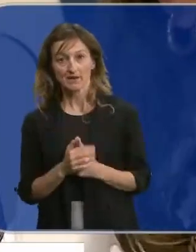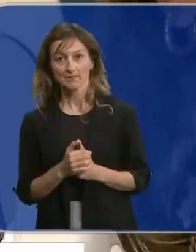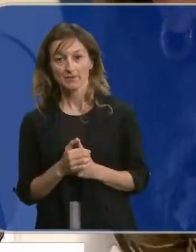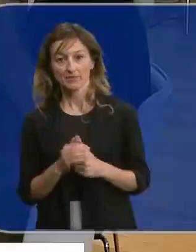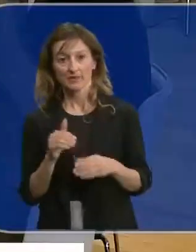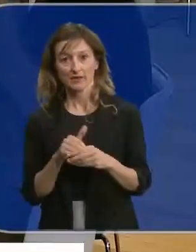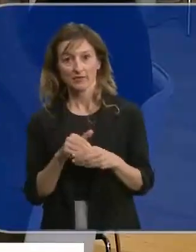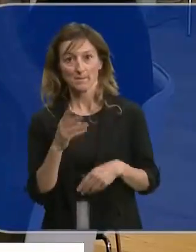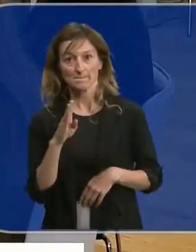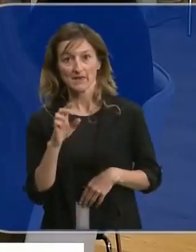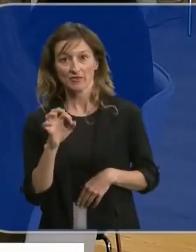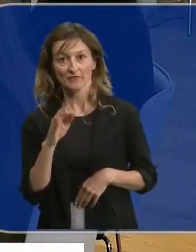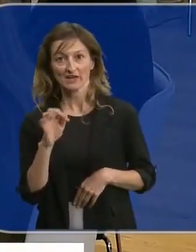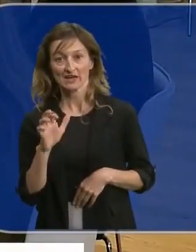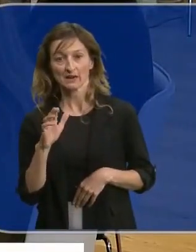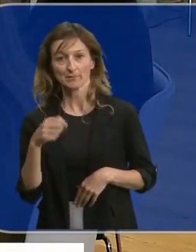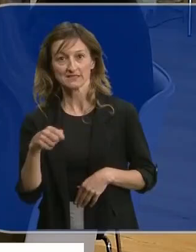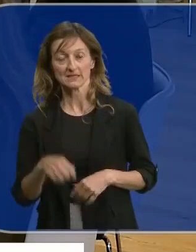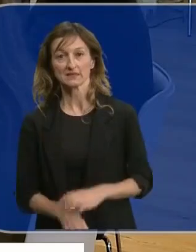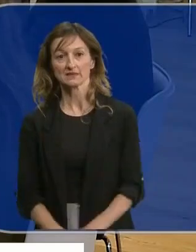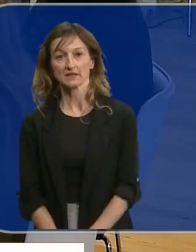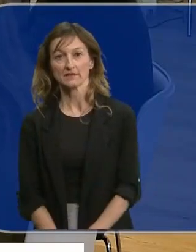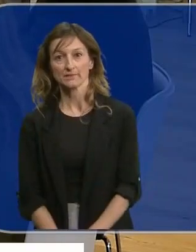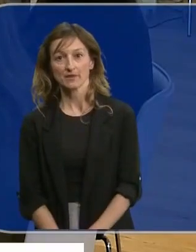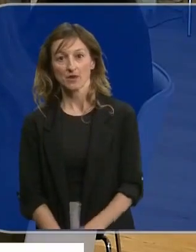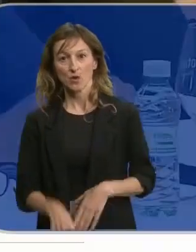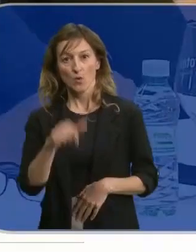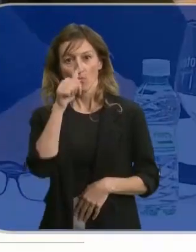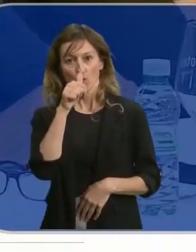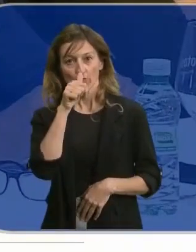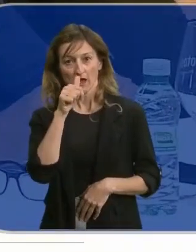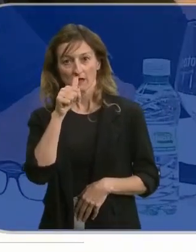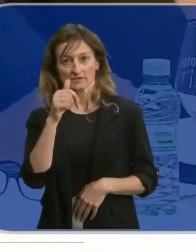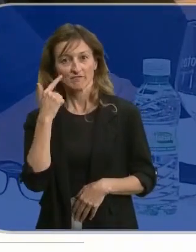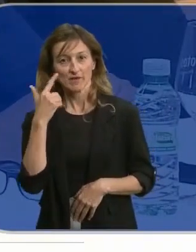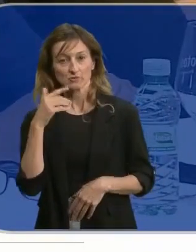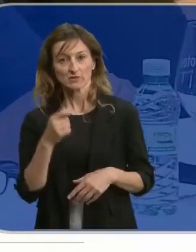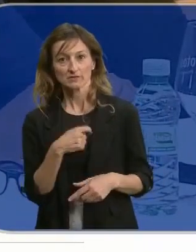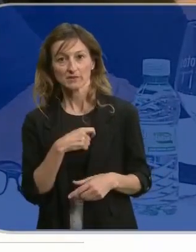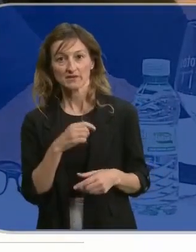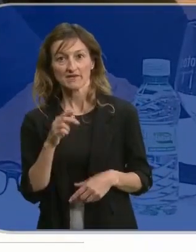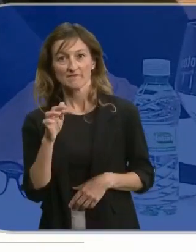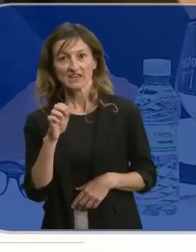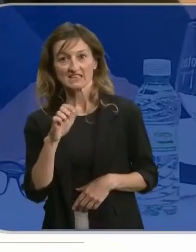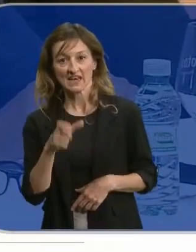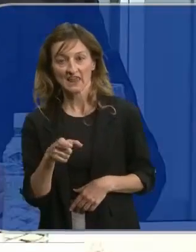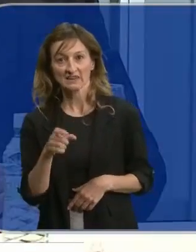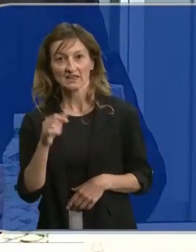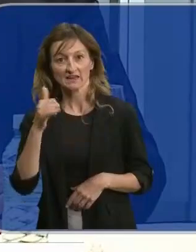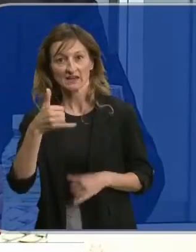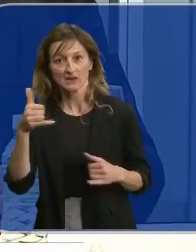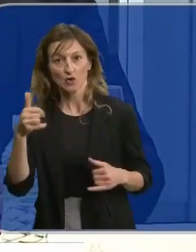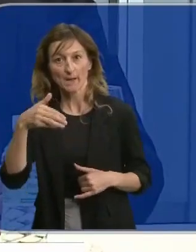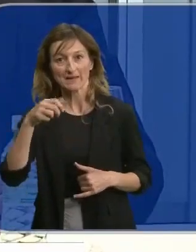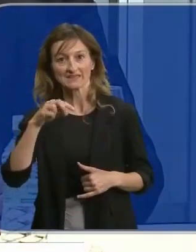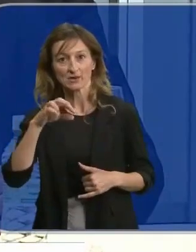de la elección de Pedro Ferrer como presidente al evento han asistido algunas de las Bodegas más emblemáticas de España como el grupo Feet bodegas riojanas